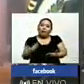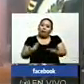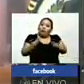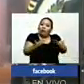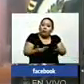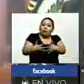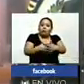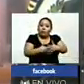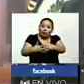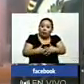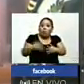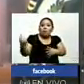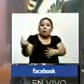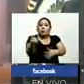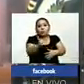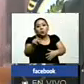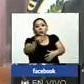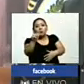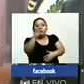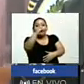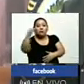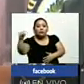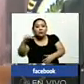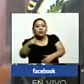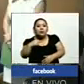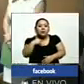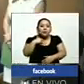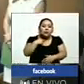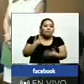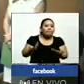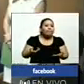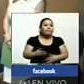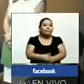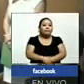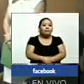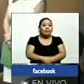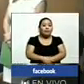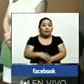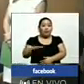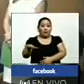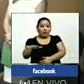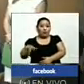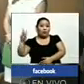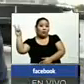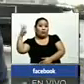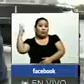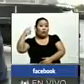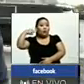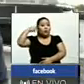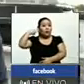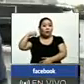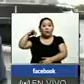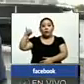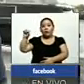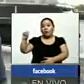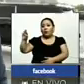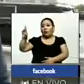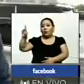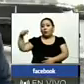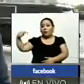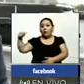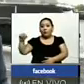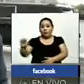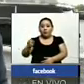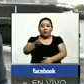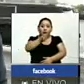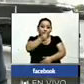a nacionales cuyos países viven situaciones extraordinarias. Desde Washington informó Jorge Agobián de La Voz de América para